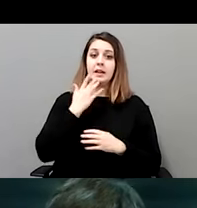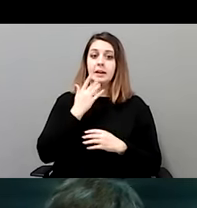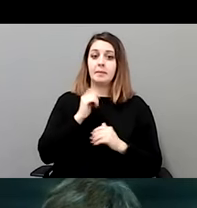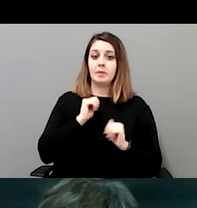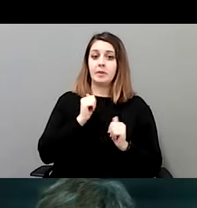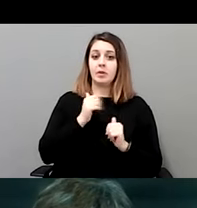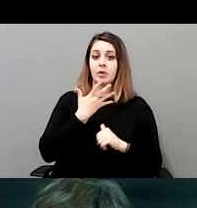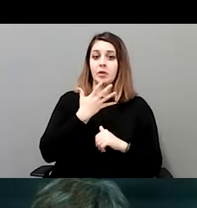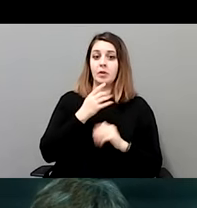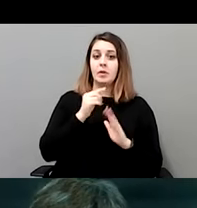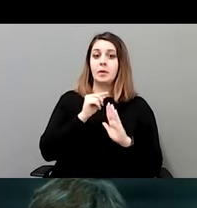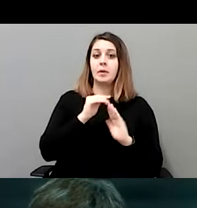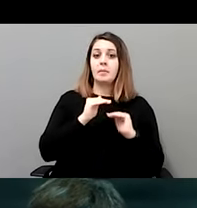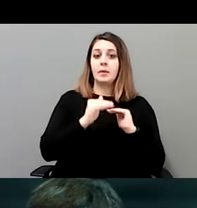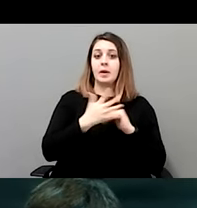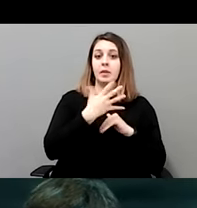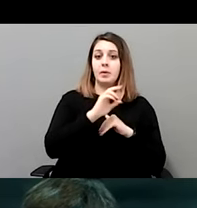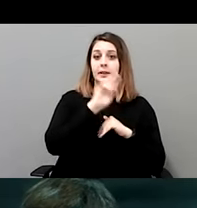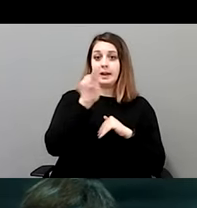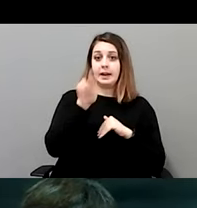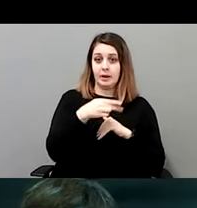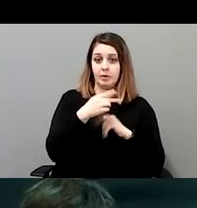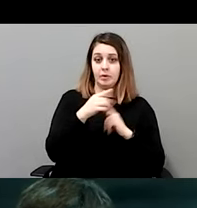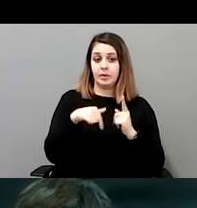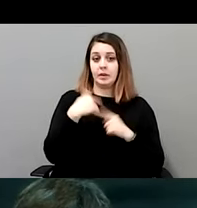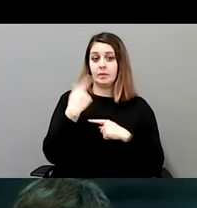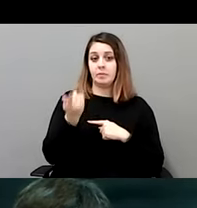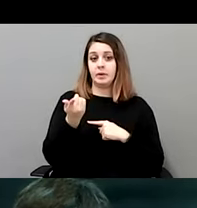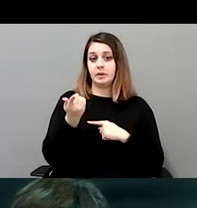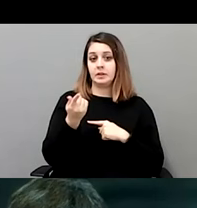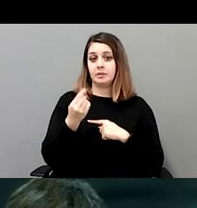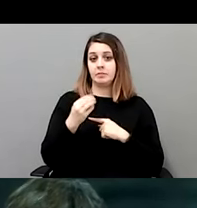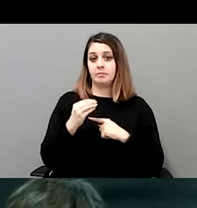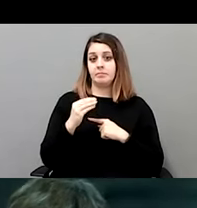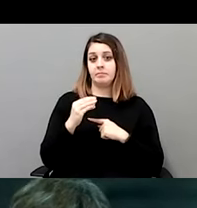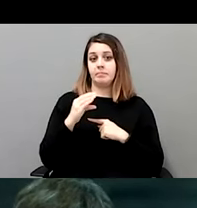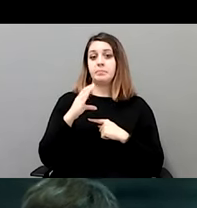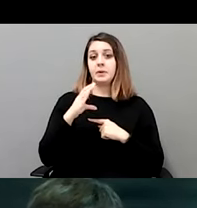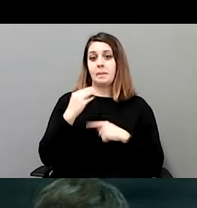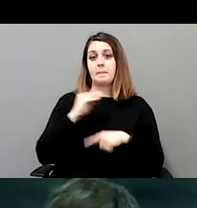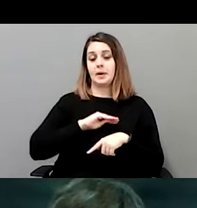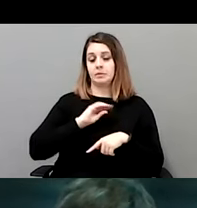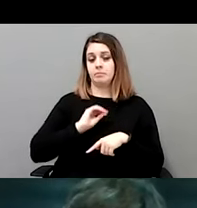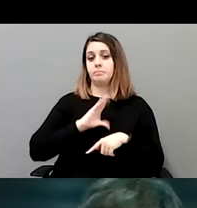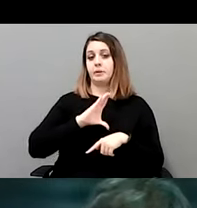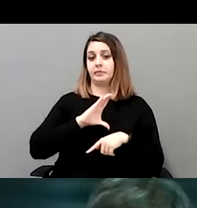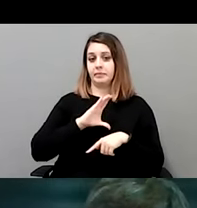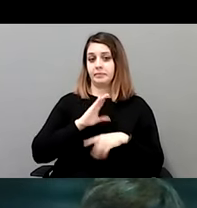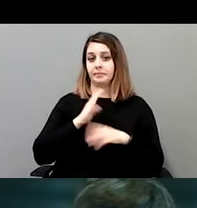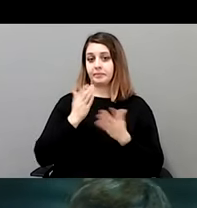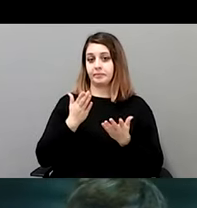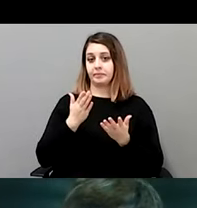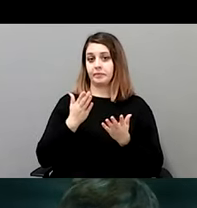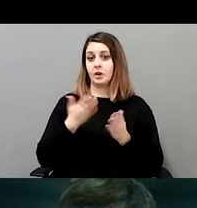euros, a lo largo de tu tiempo la cotización ha aumentado considerablemente. Y es